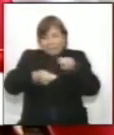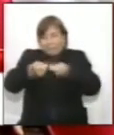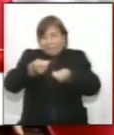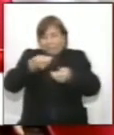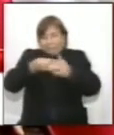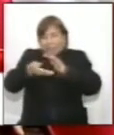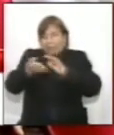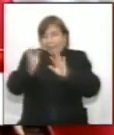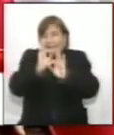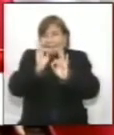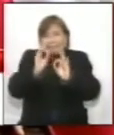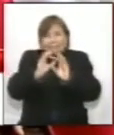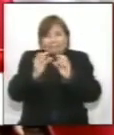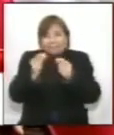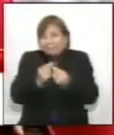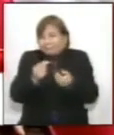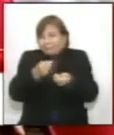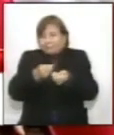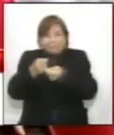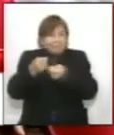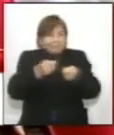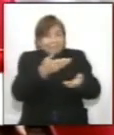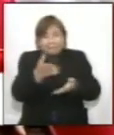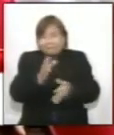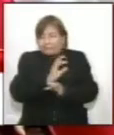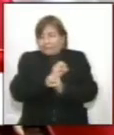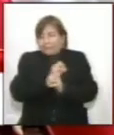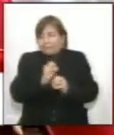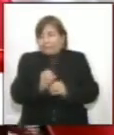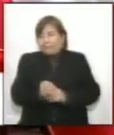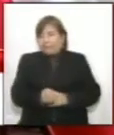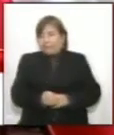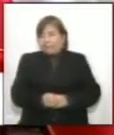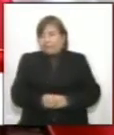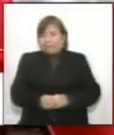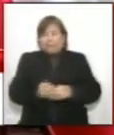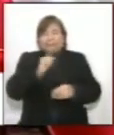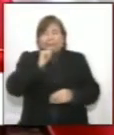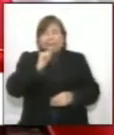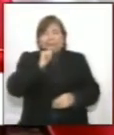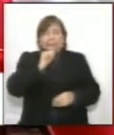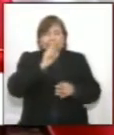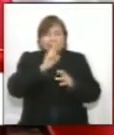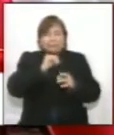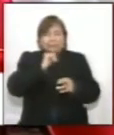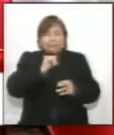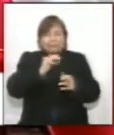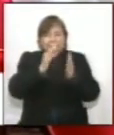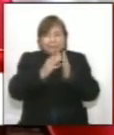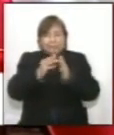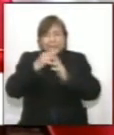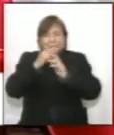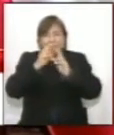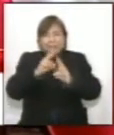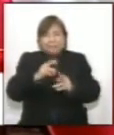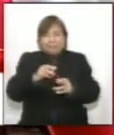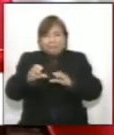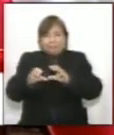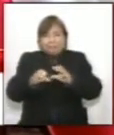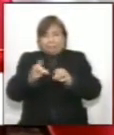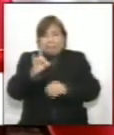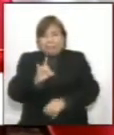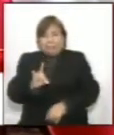bancada política, ni ninguna imposición de ninguna bancada política. La respuesta es la falta de capacidad del señor Premier, que está siendo